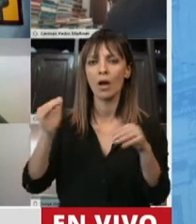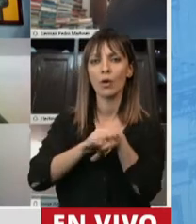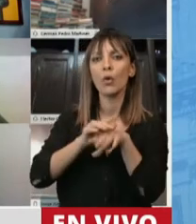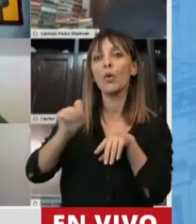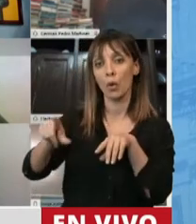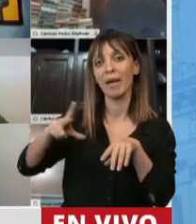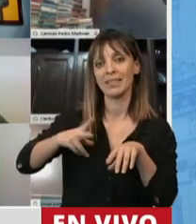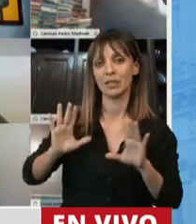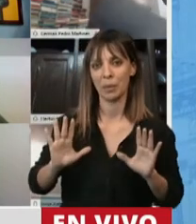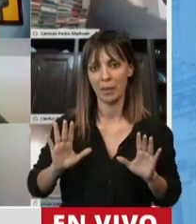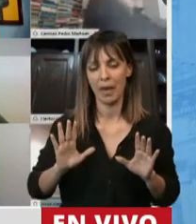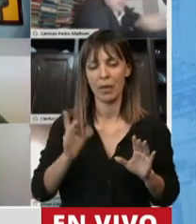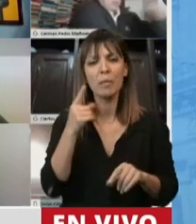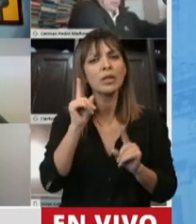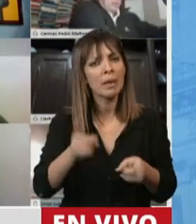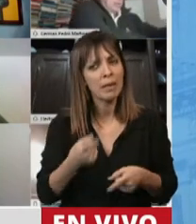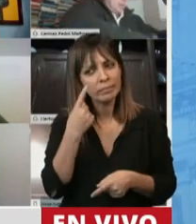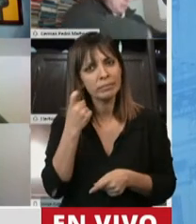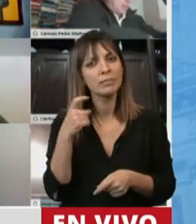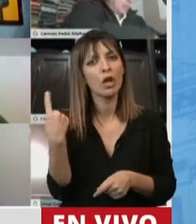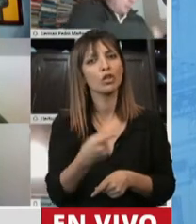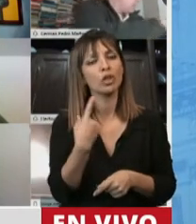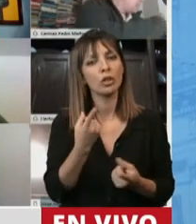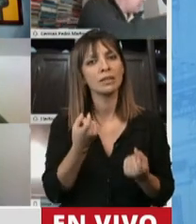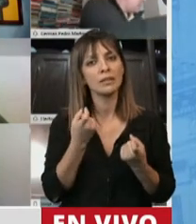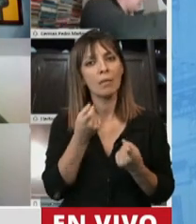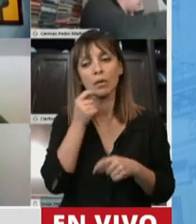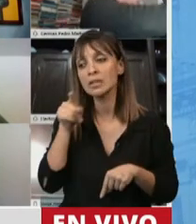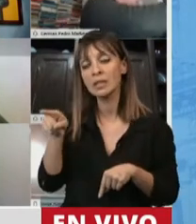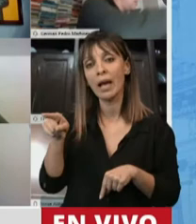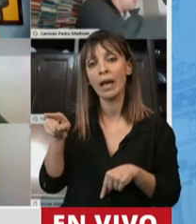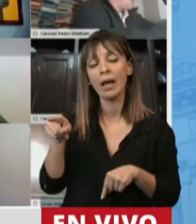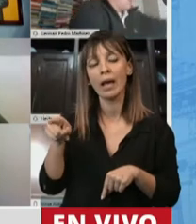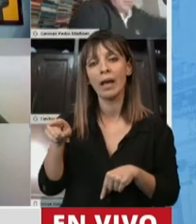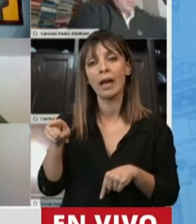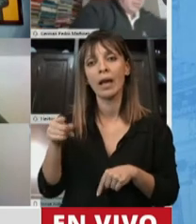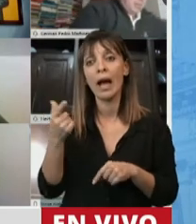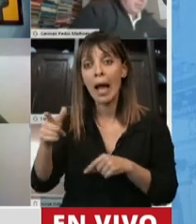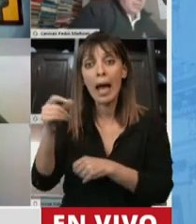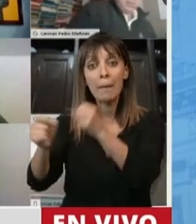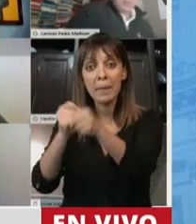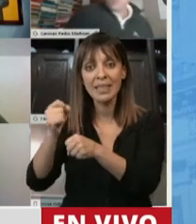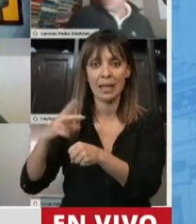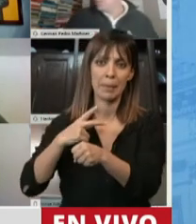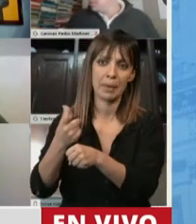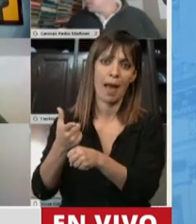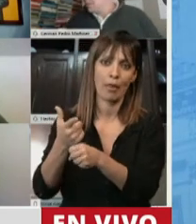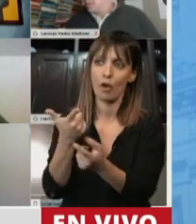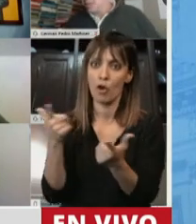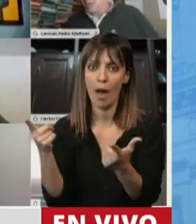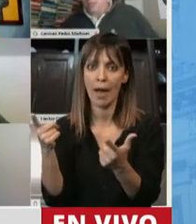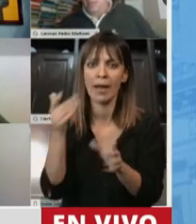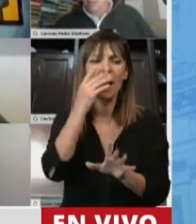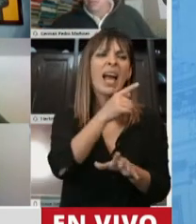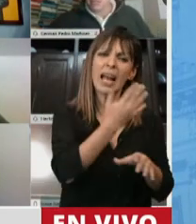privado. Pero nosotros también tenemos que darnos cuenta, decía Fabio, que si no existen esas empresas, por más que el Estado después